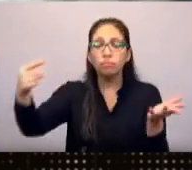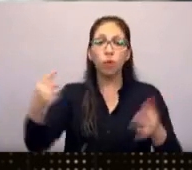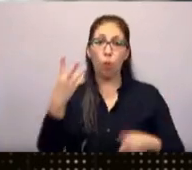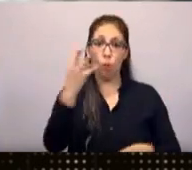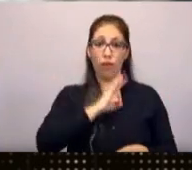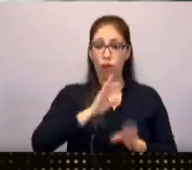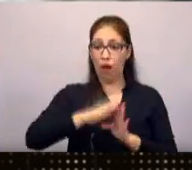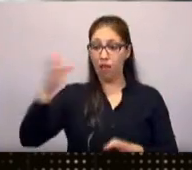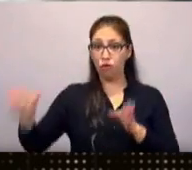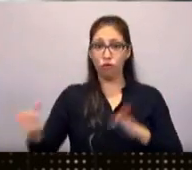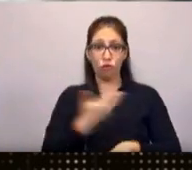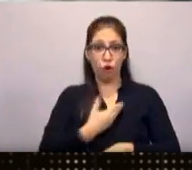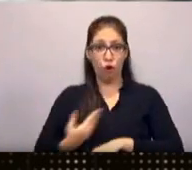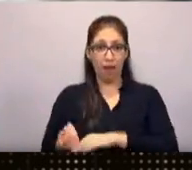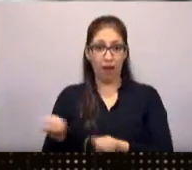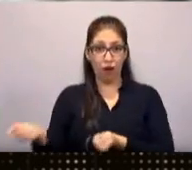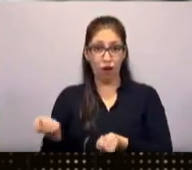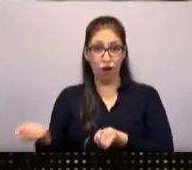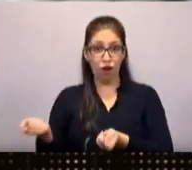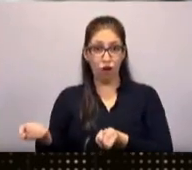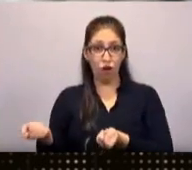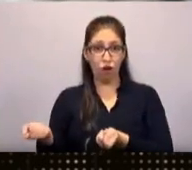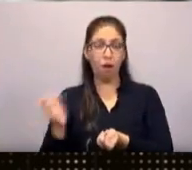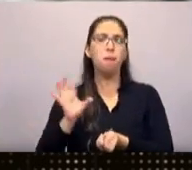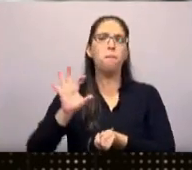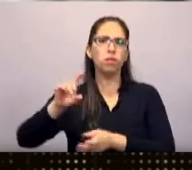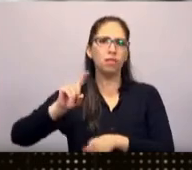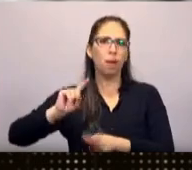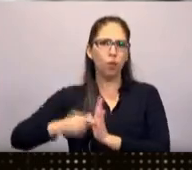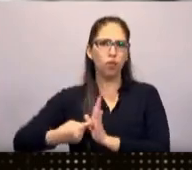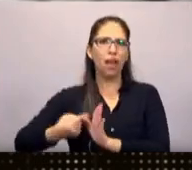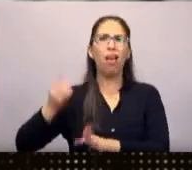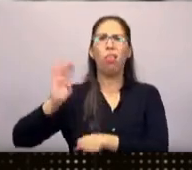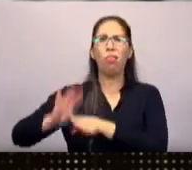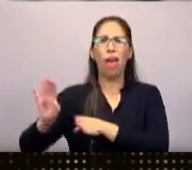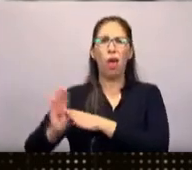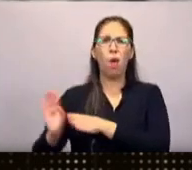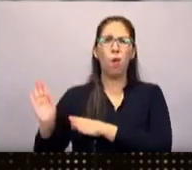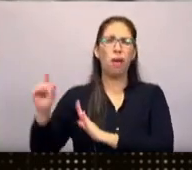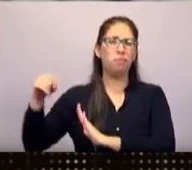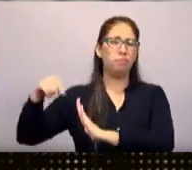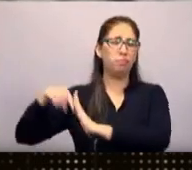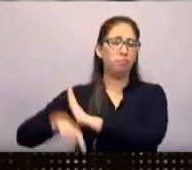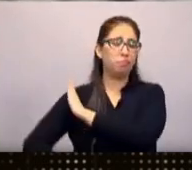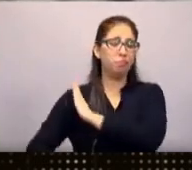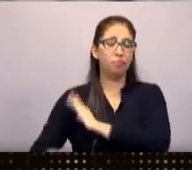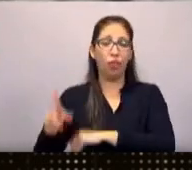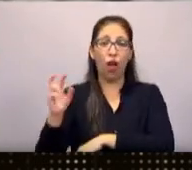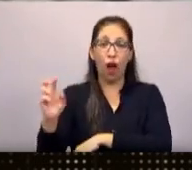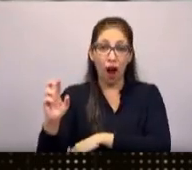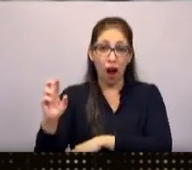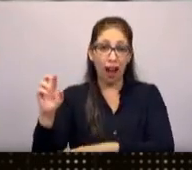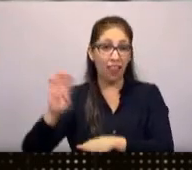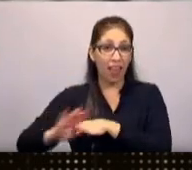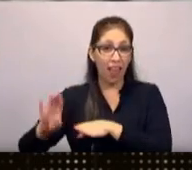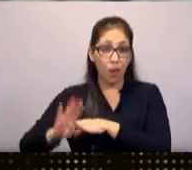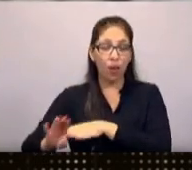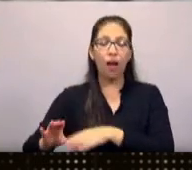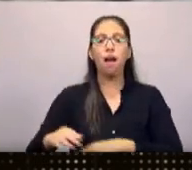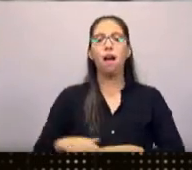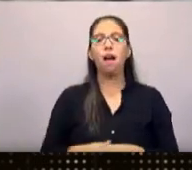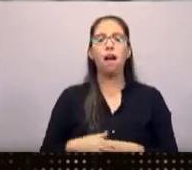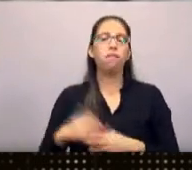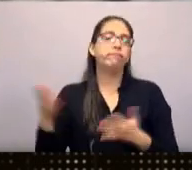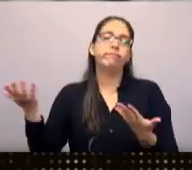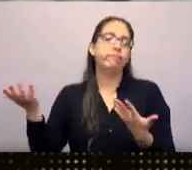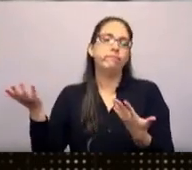cu años de gobierno endeudando a la provincia en dólares haciendo